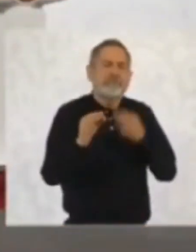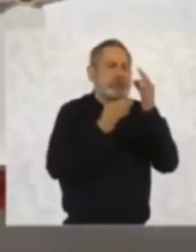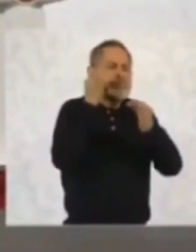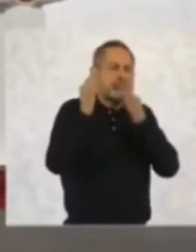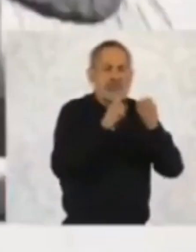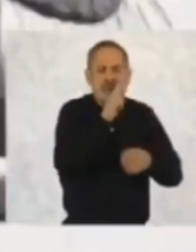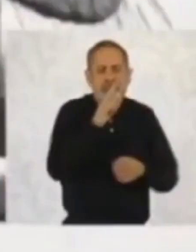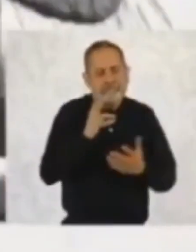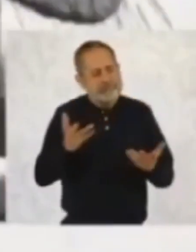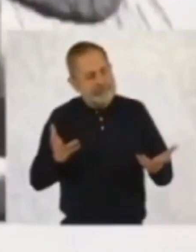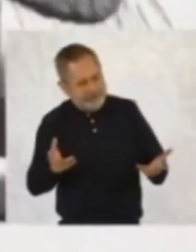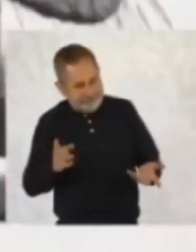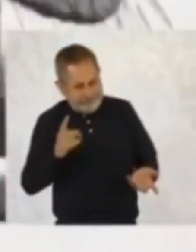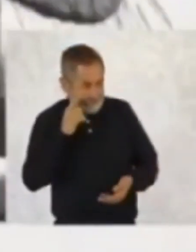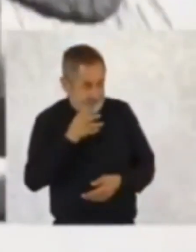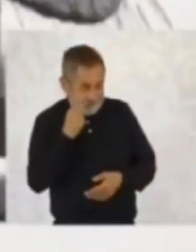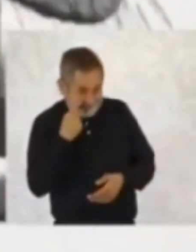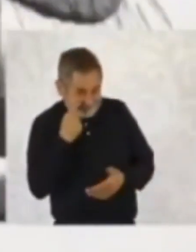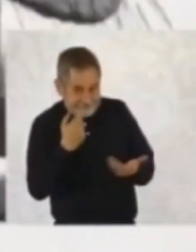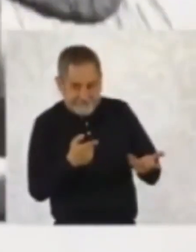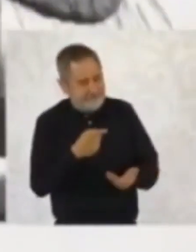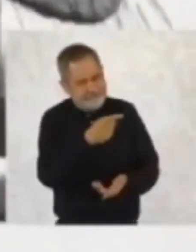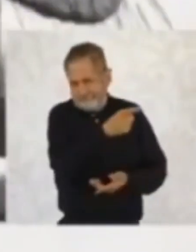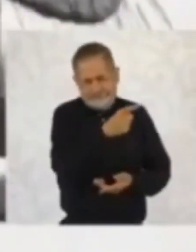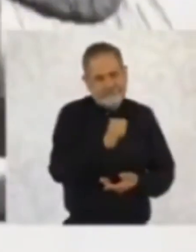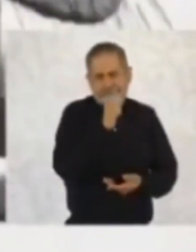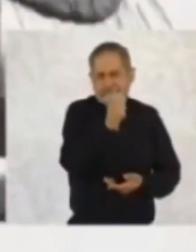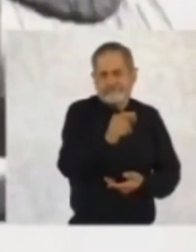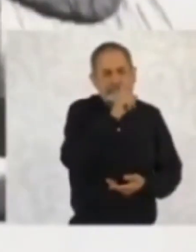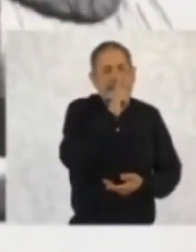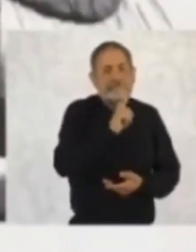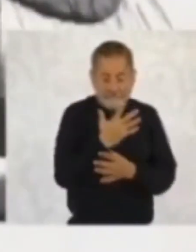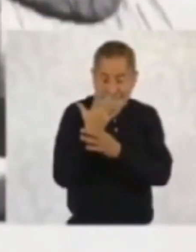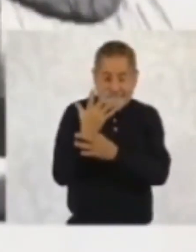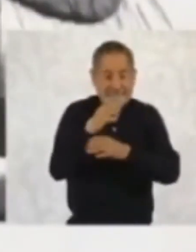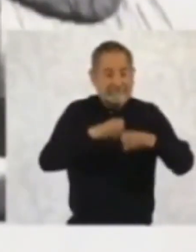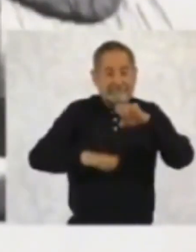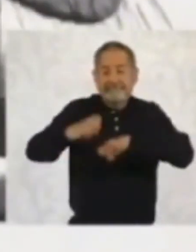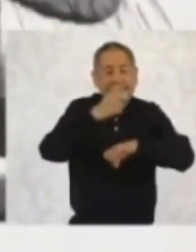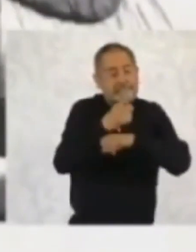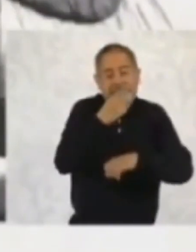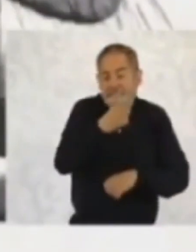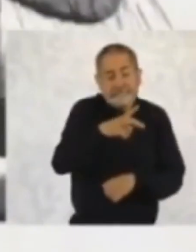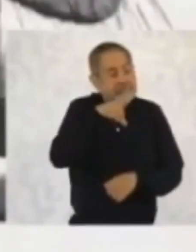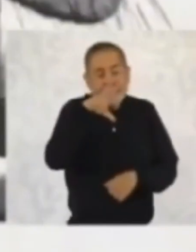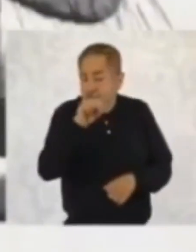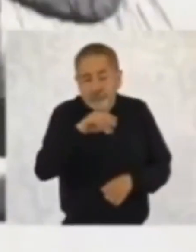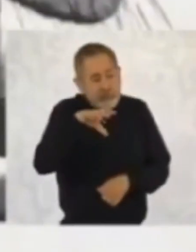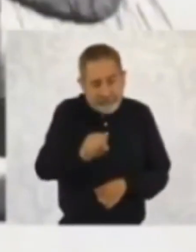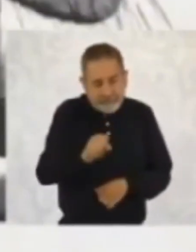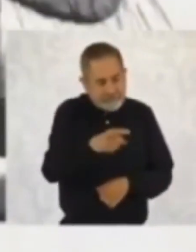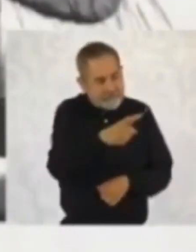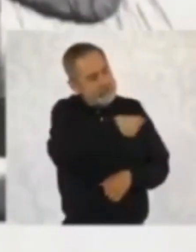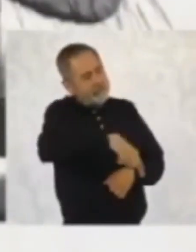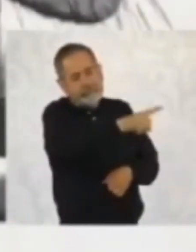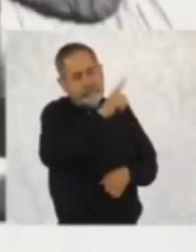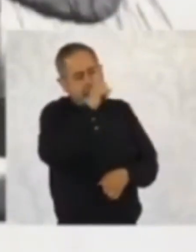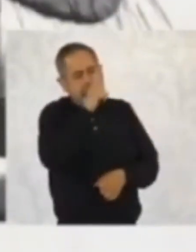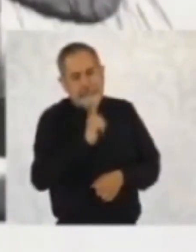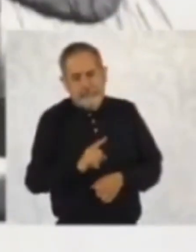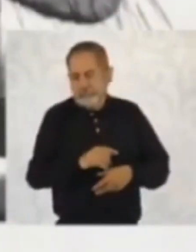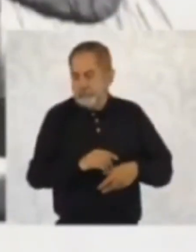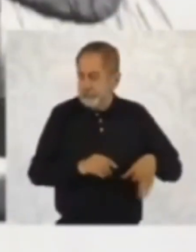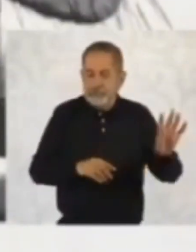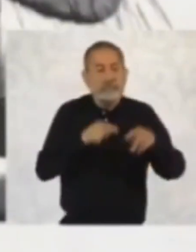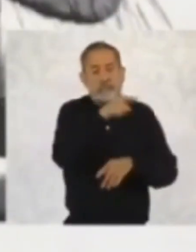ayer pues quede totalmente claro, fue algo que envía la embajada a un programa de radio y bueno, el programa de